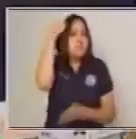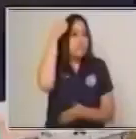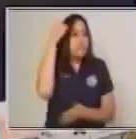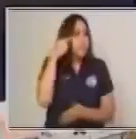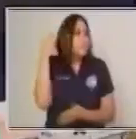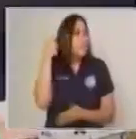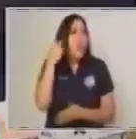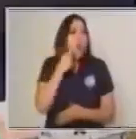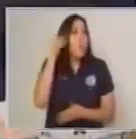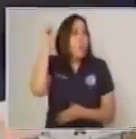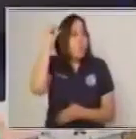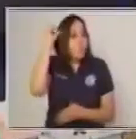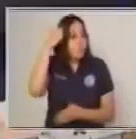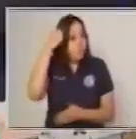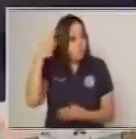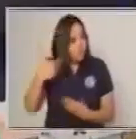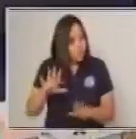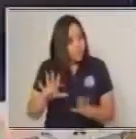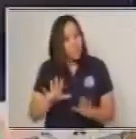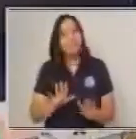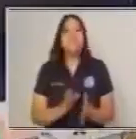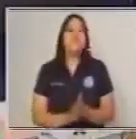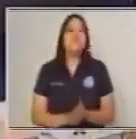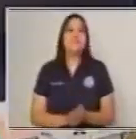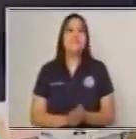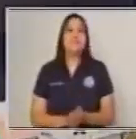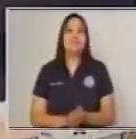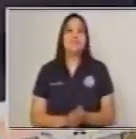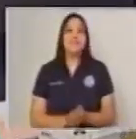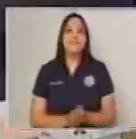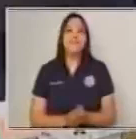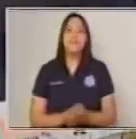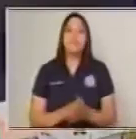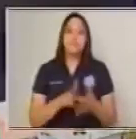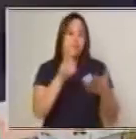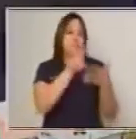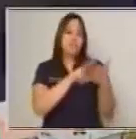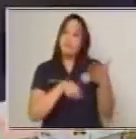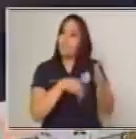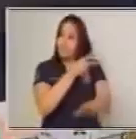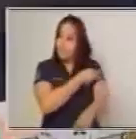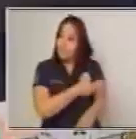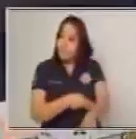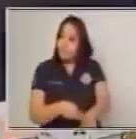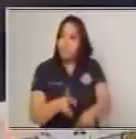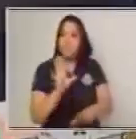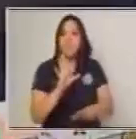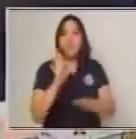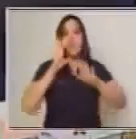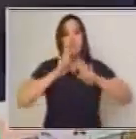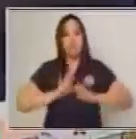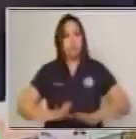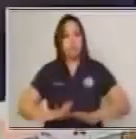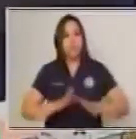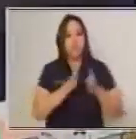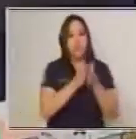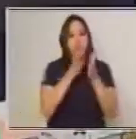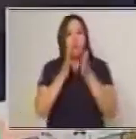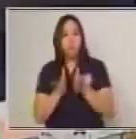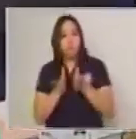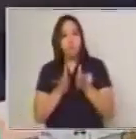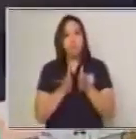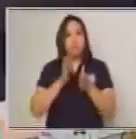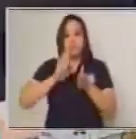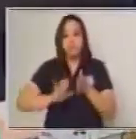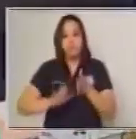¿Ya consiguieron su hoja? Ok. Vamos a leer esta historia. Voy a ir parando entre cada uno de